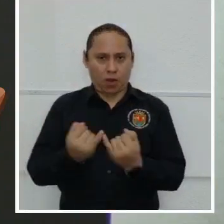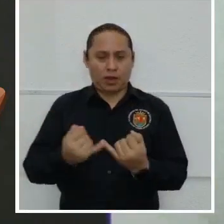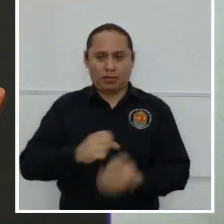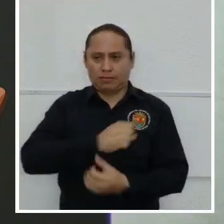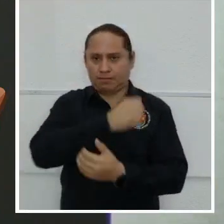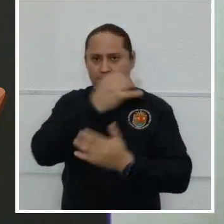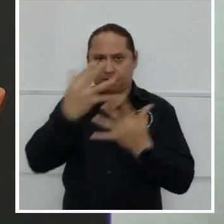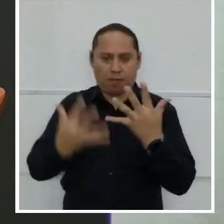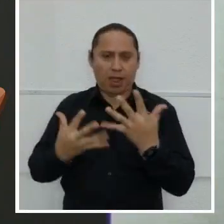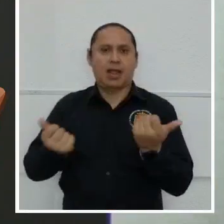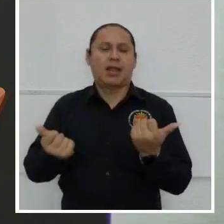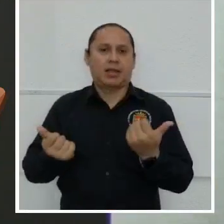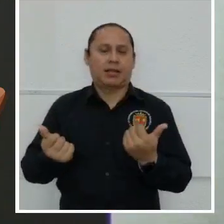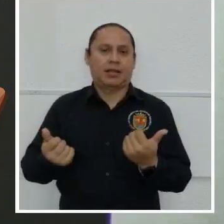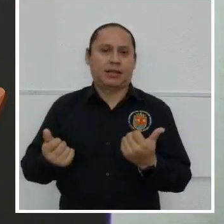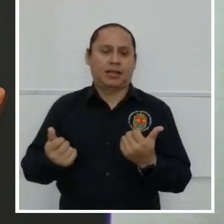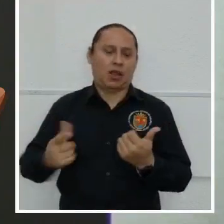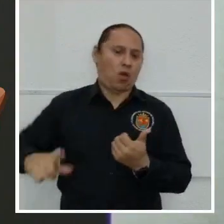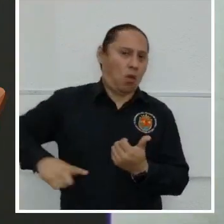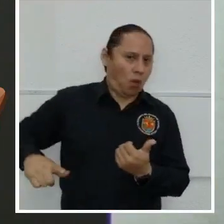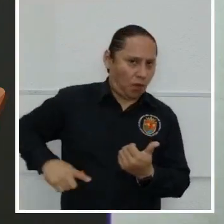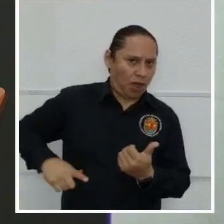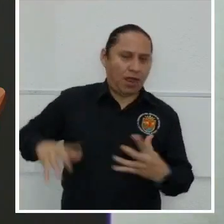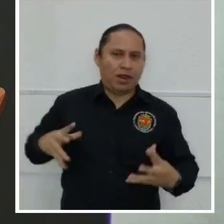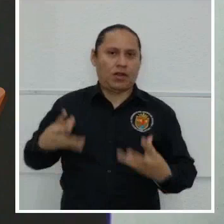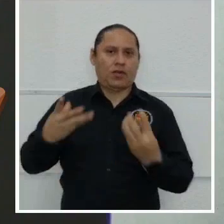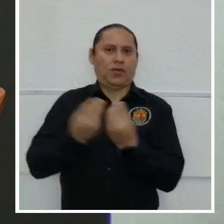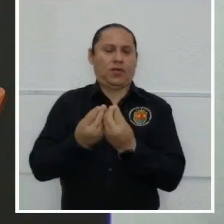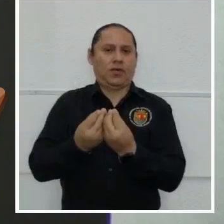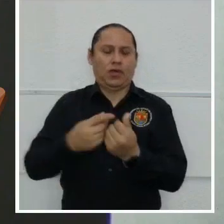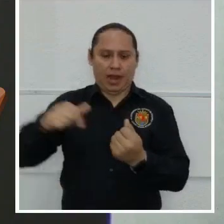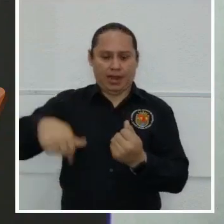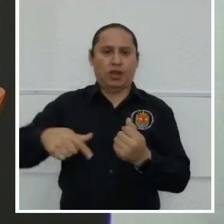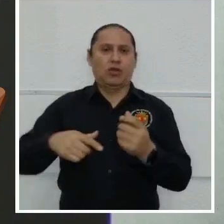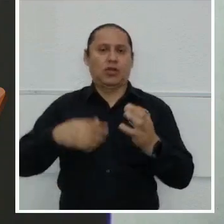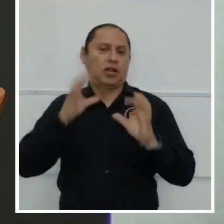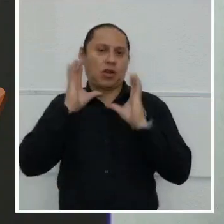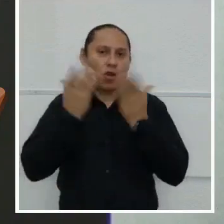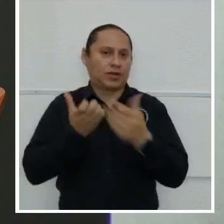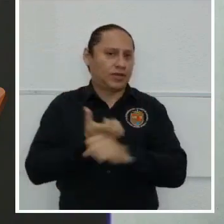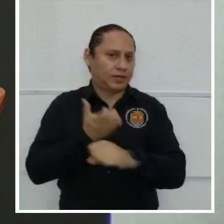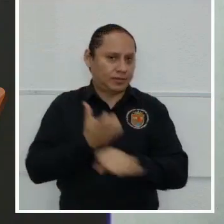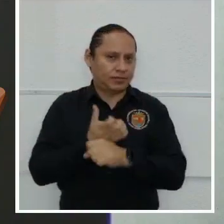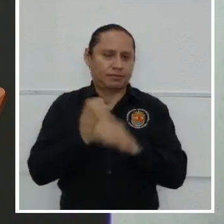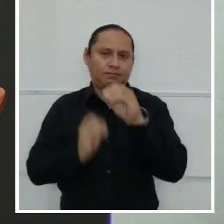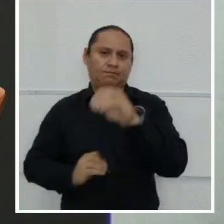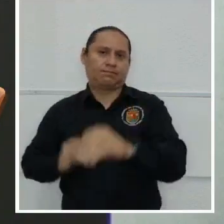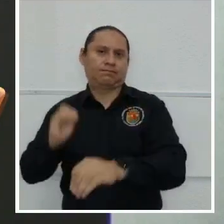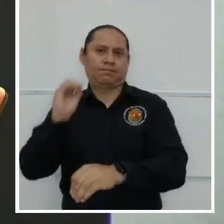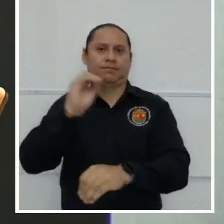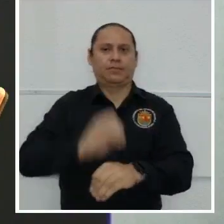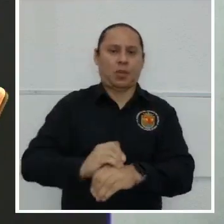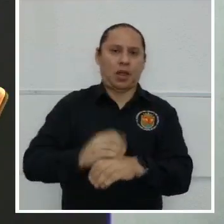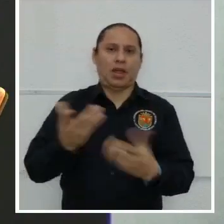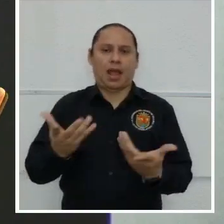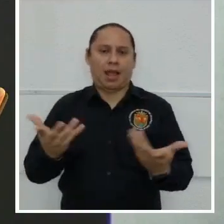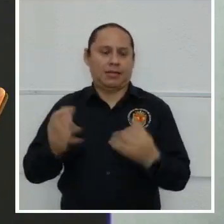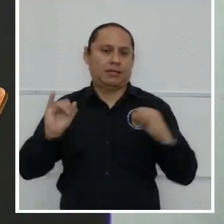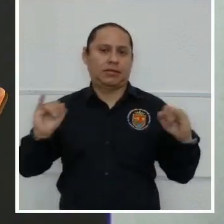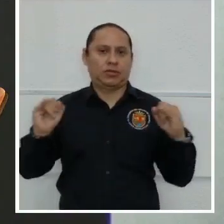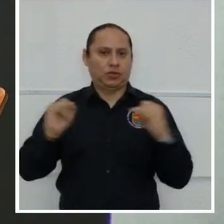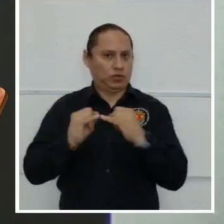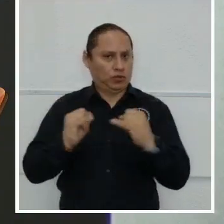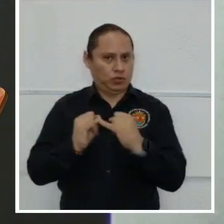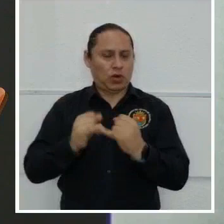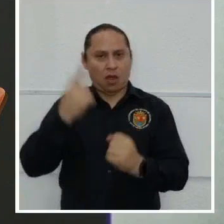poderes, el Ejecutivo Estatal, conjuntamente con el Poder Legislativo, hemos implementado acciones institucionales con